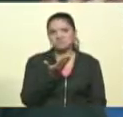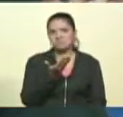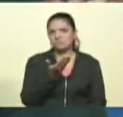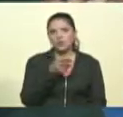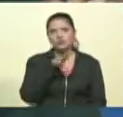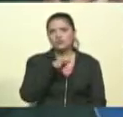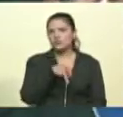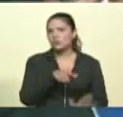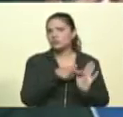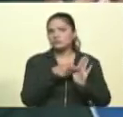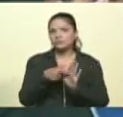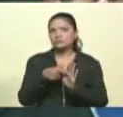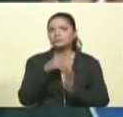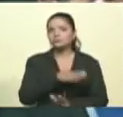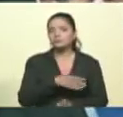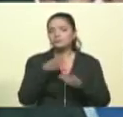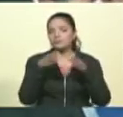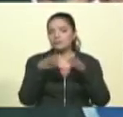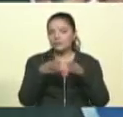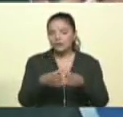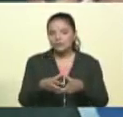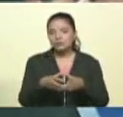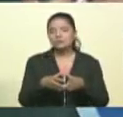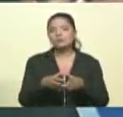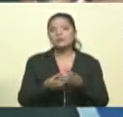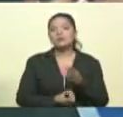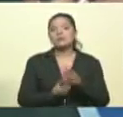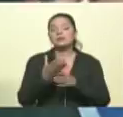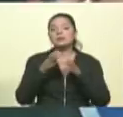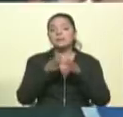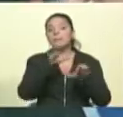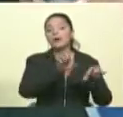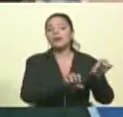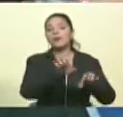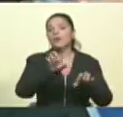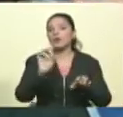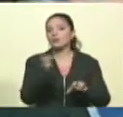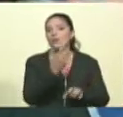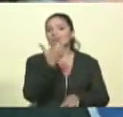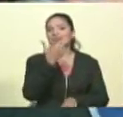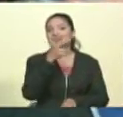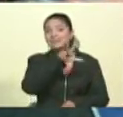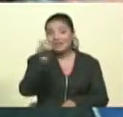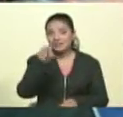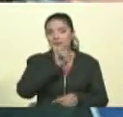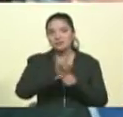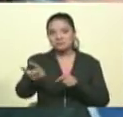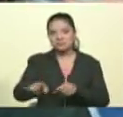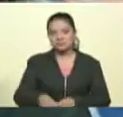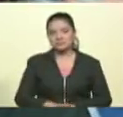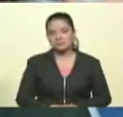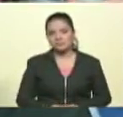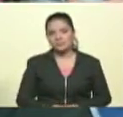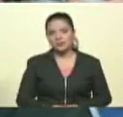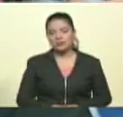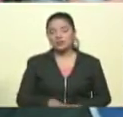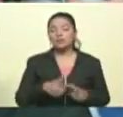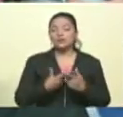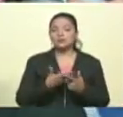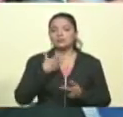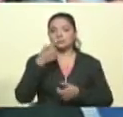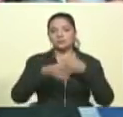comparecieron ante la comisión que se instaló para su evaluación. En tal sentido, yo quiero destacar